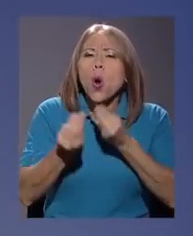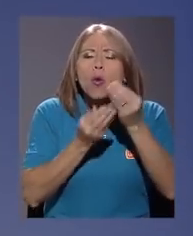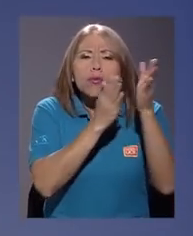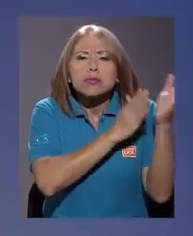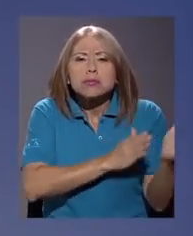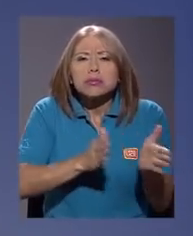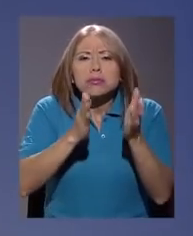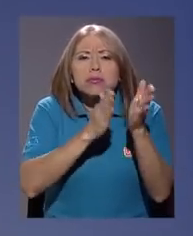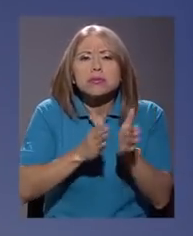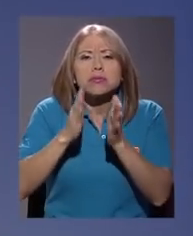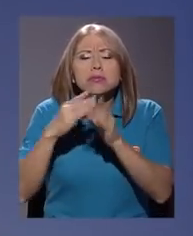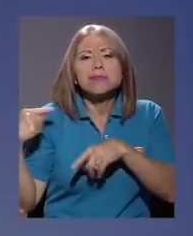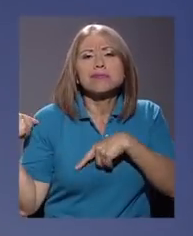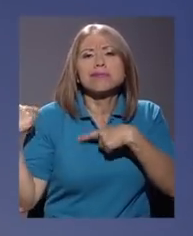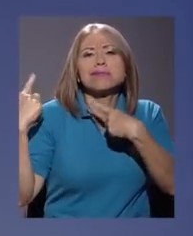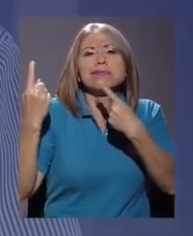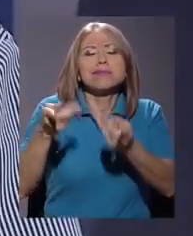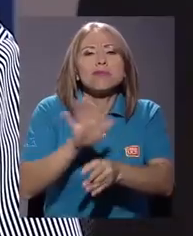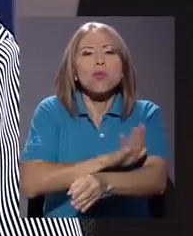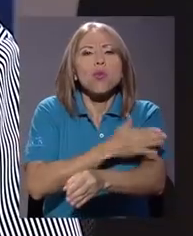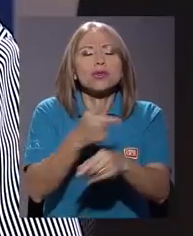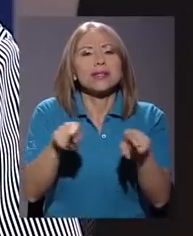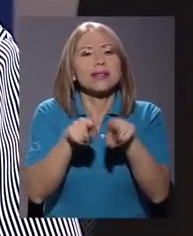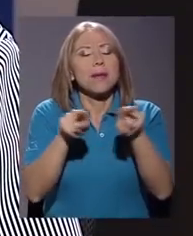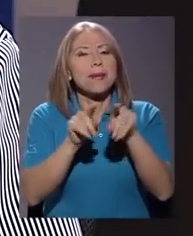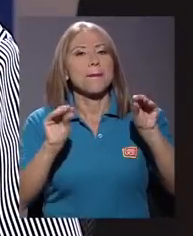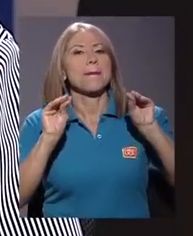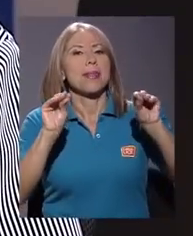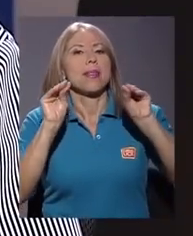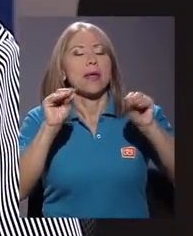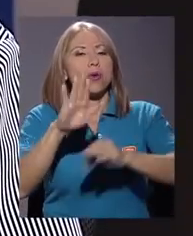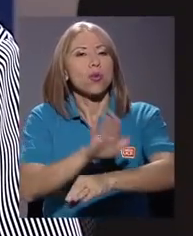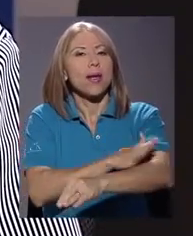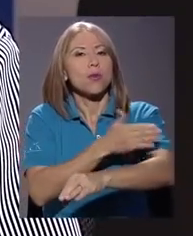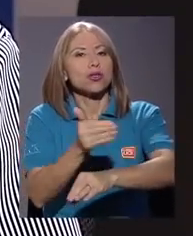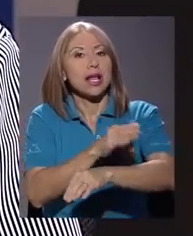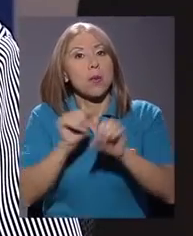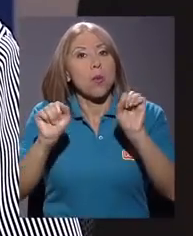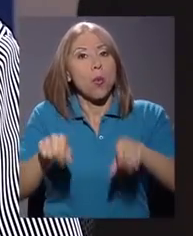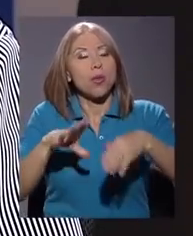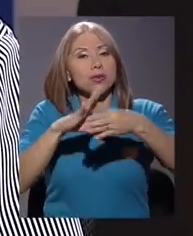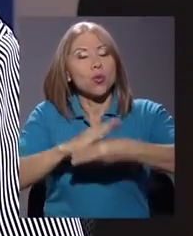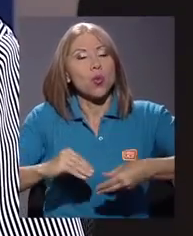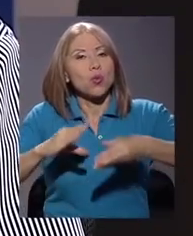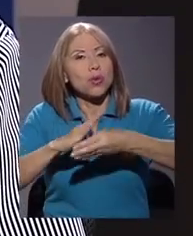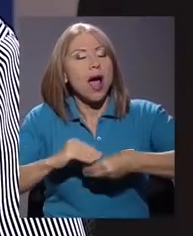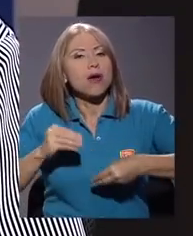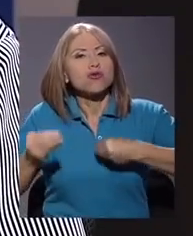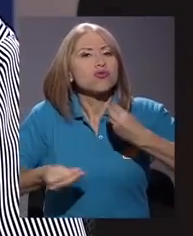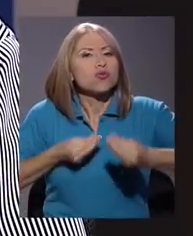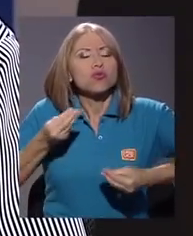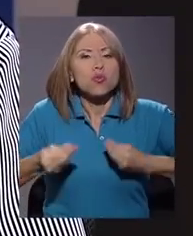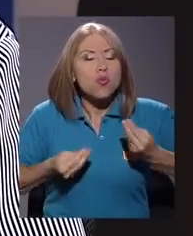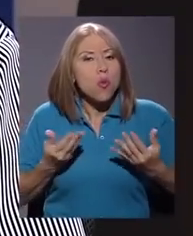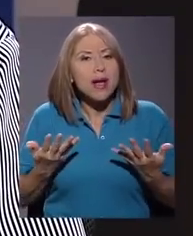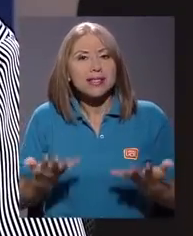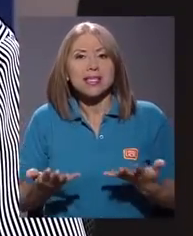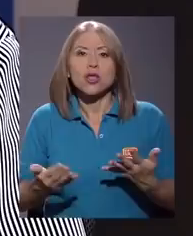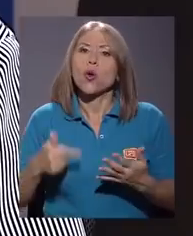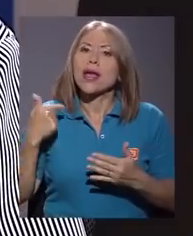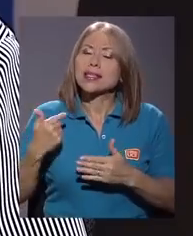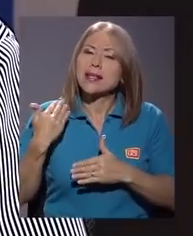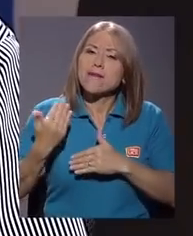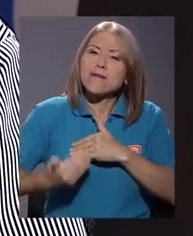musical y también lo que hac desde el ámbito de la pedagogía musical tal vez si nos puedes contar Entonces cómo ha sido este